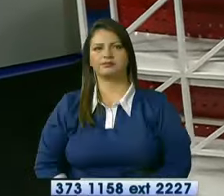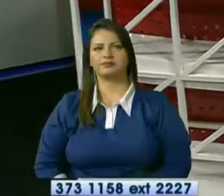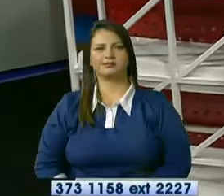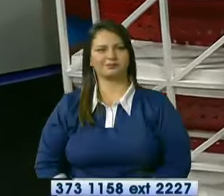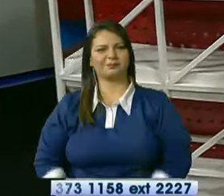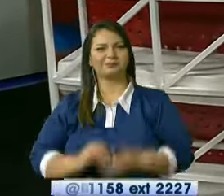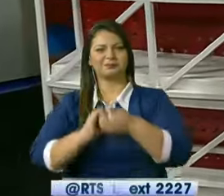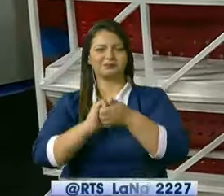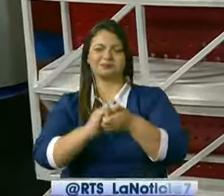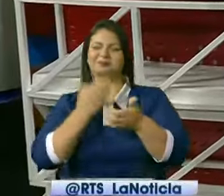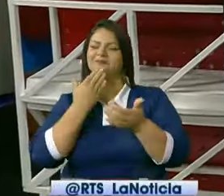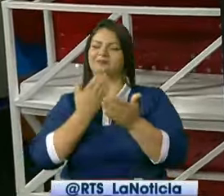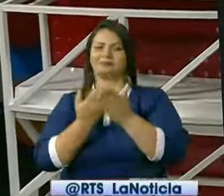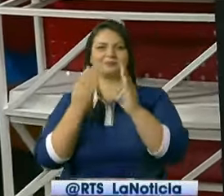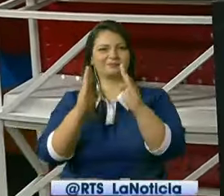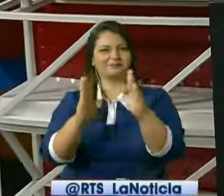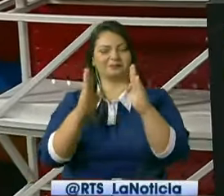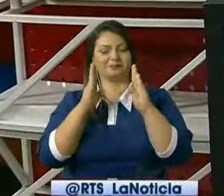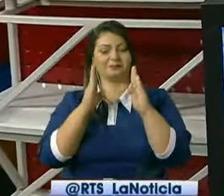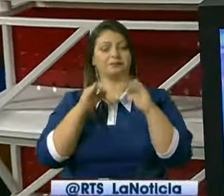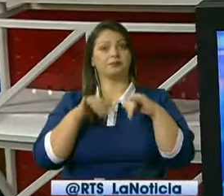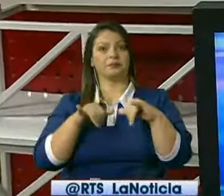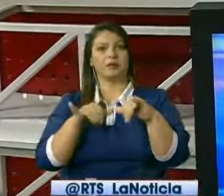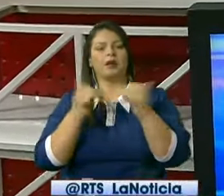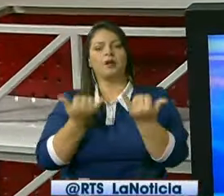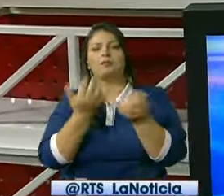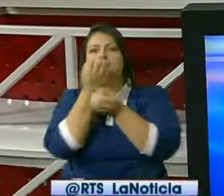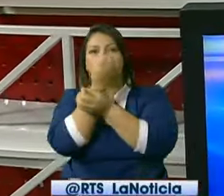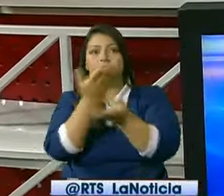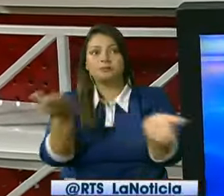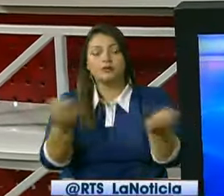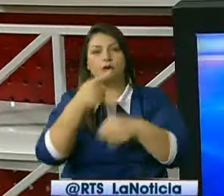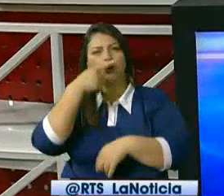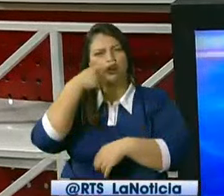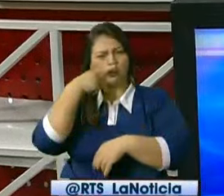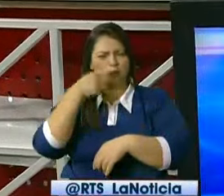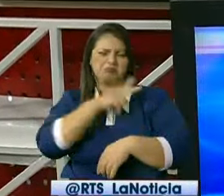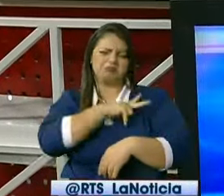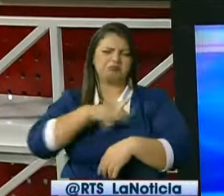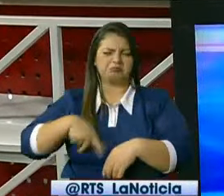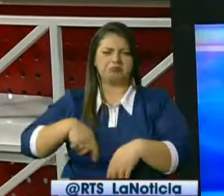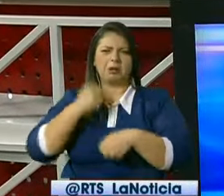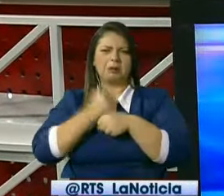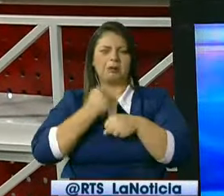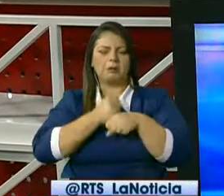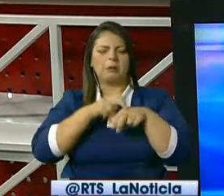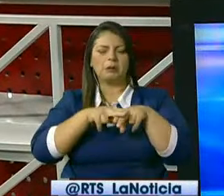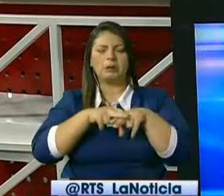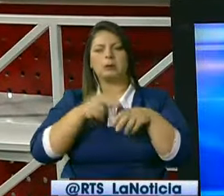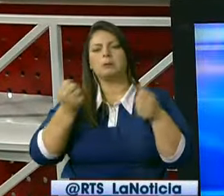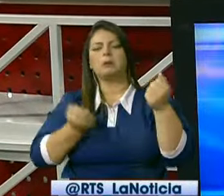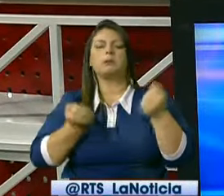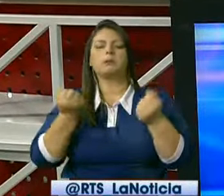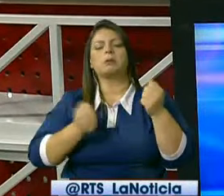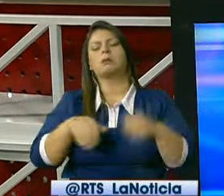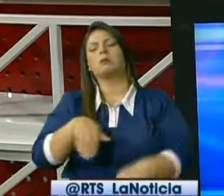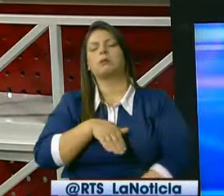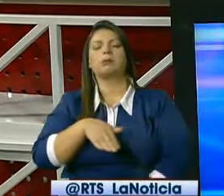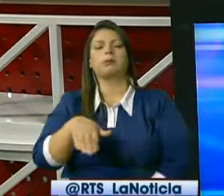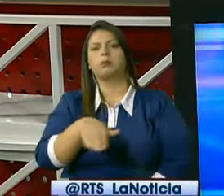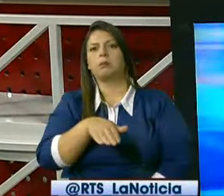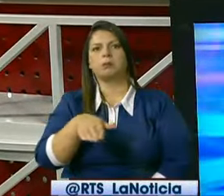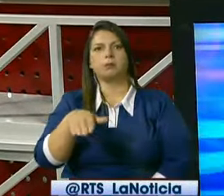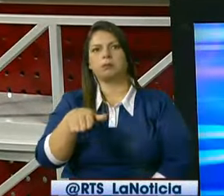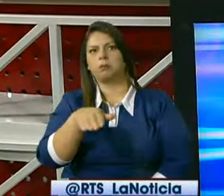Amigos, gracias por continuar en nuestra sintonía. Quiero contarles que un taxista informal, Hugo y amigos televidentes, escucha bien esto, recibió un disparo en